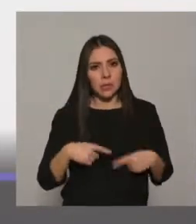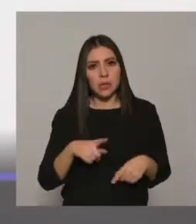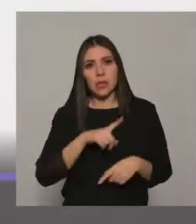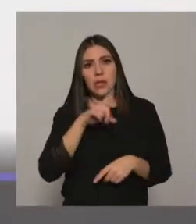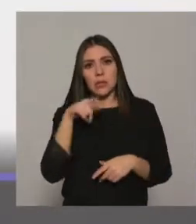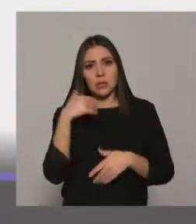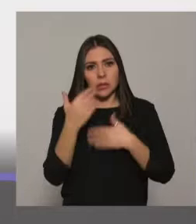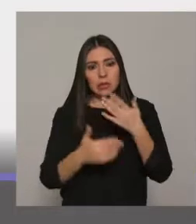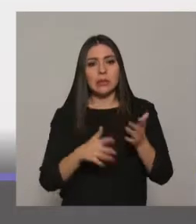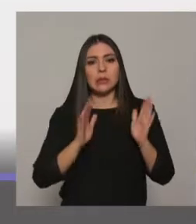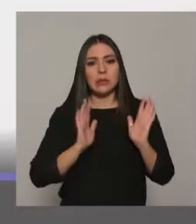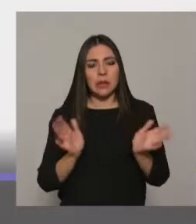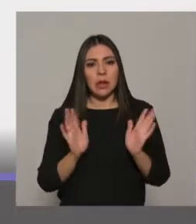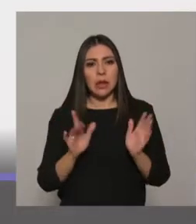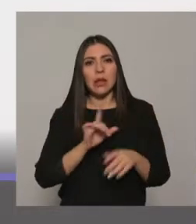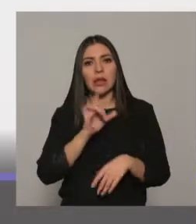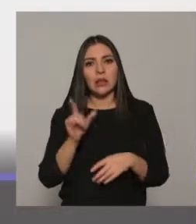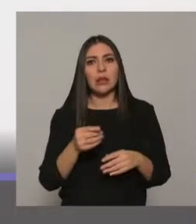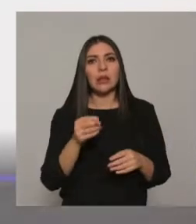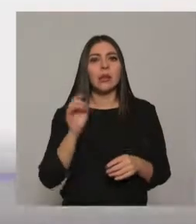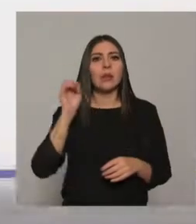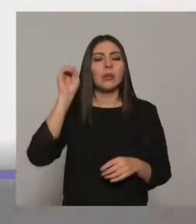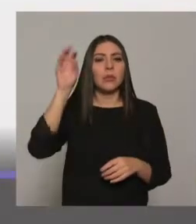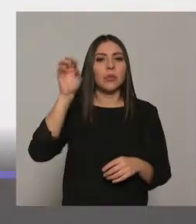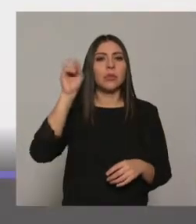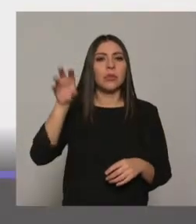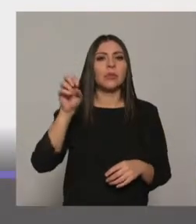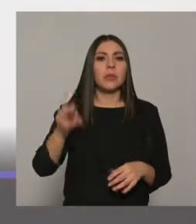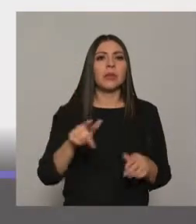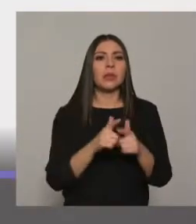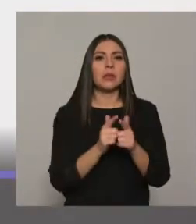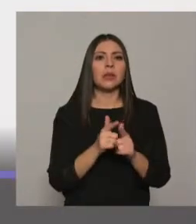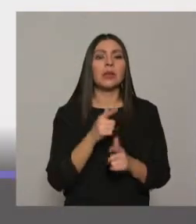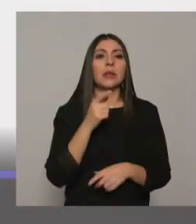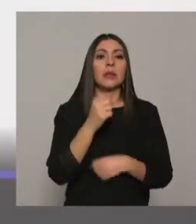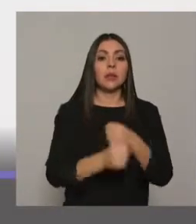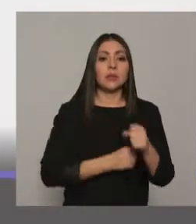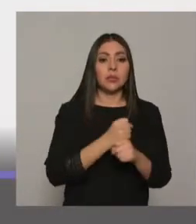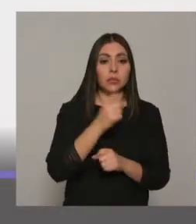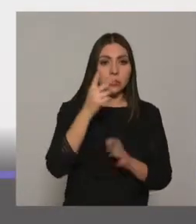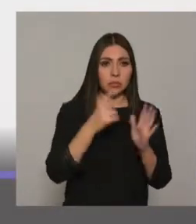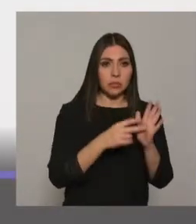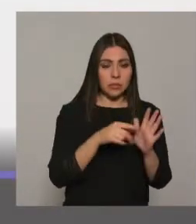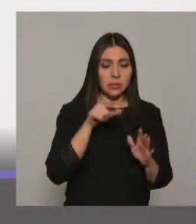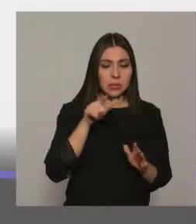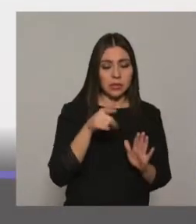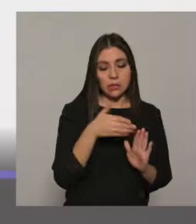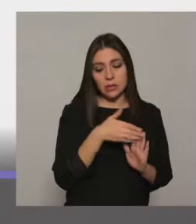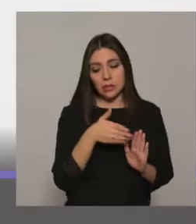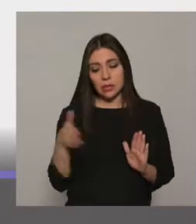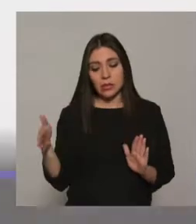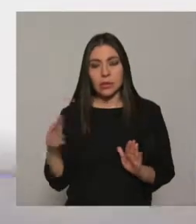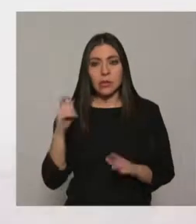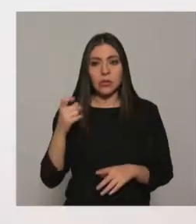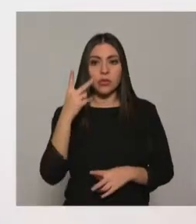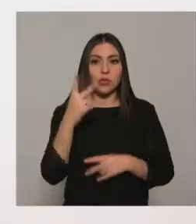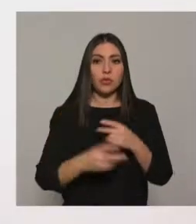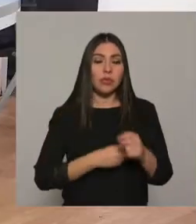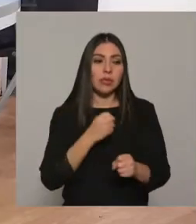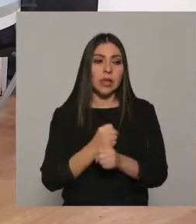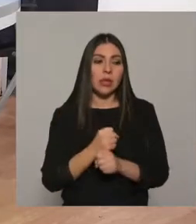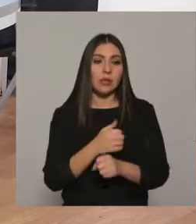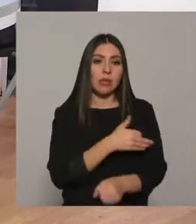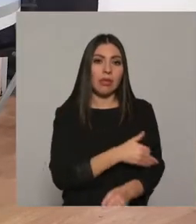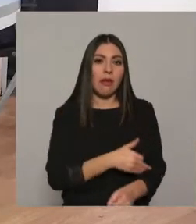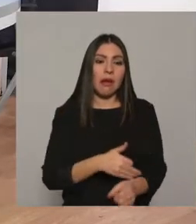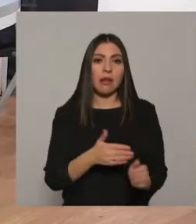entonces empezar a mandar los libros de 2017 para acá, que te digo ya son 2 años. No, bueno, estamos hablando